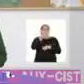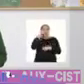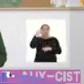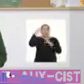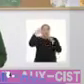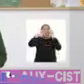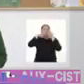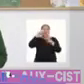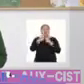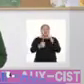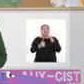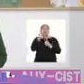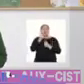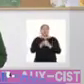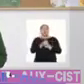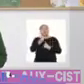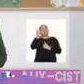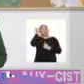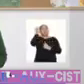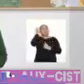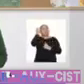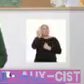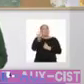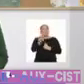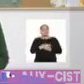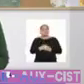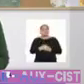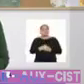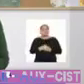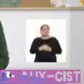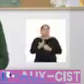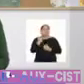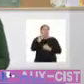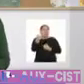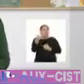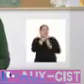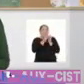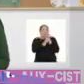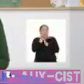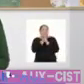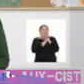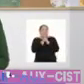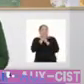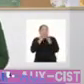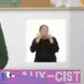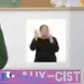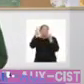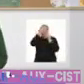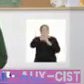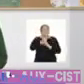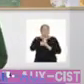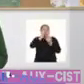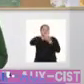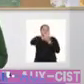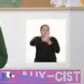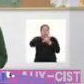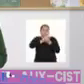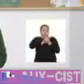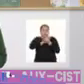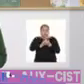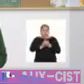visualicen cuáles son sus expectativas, qué es lo que desean alcanzar en la vida y lo escriban.